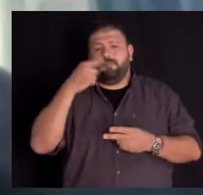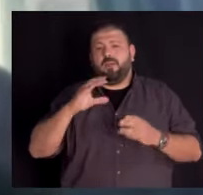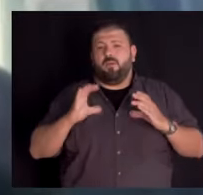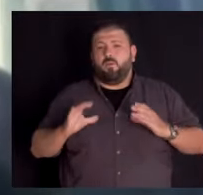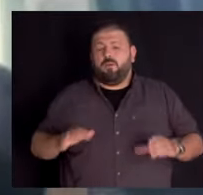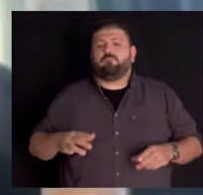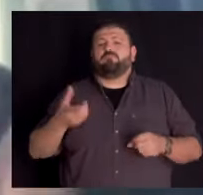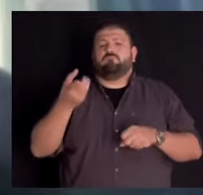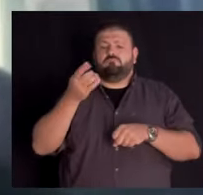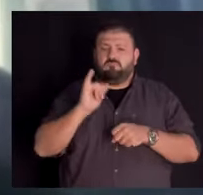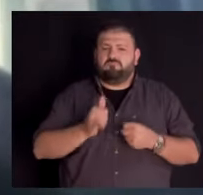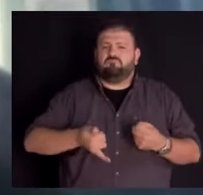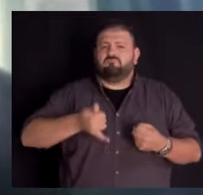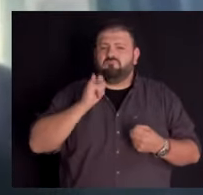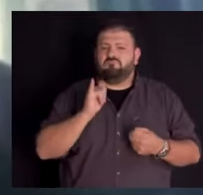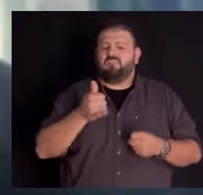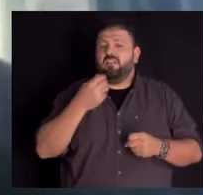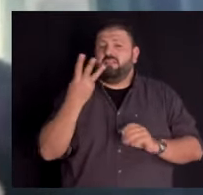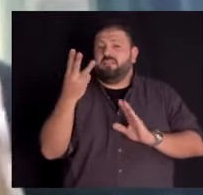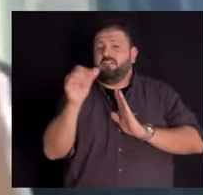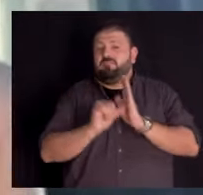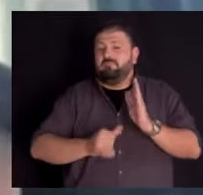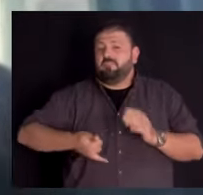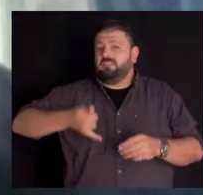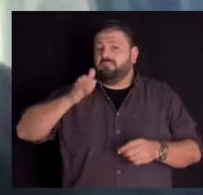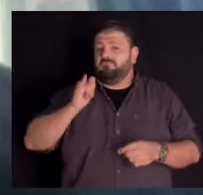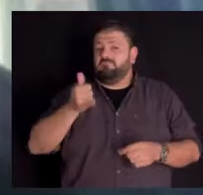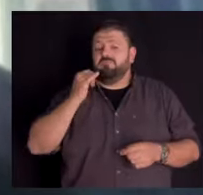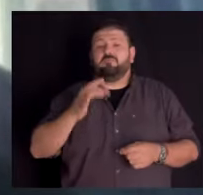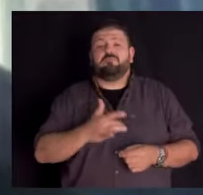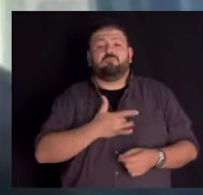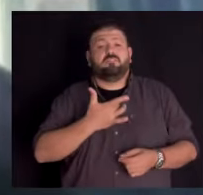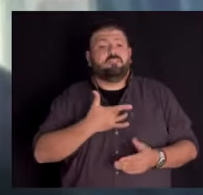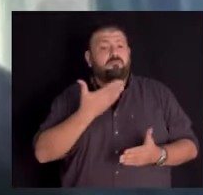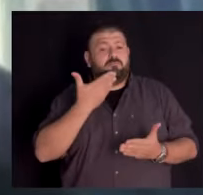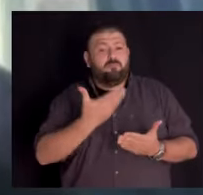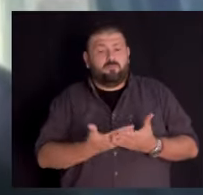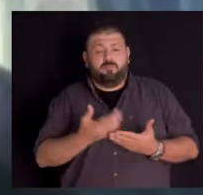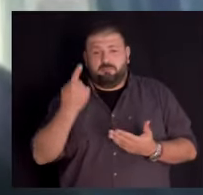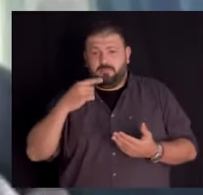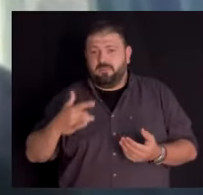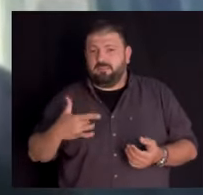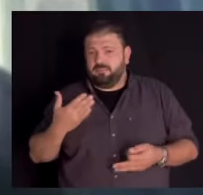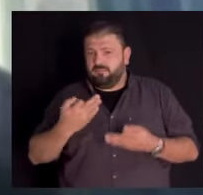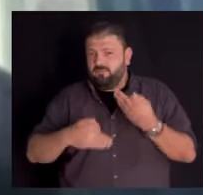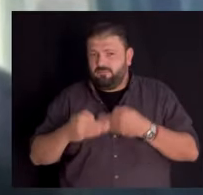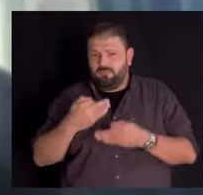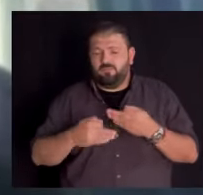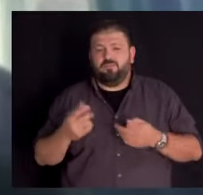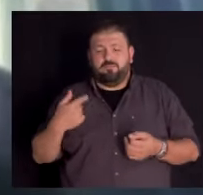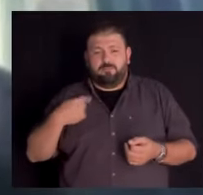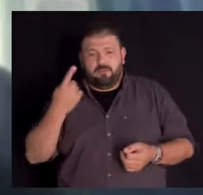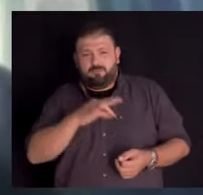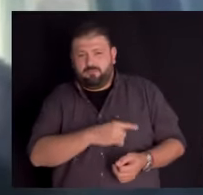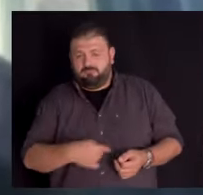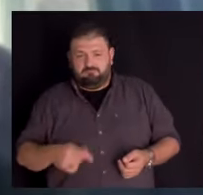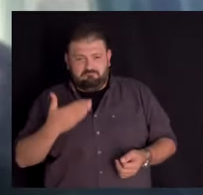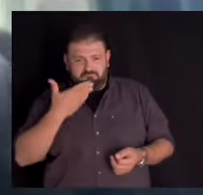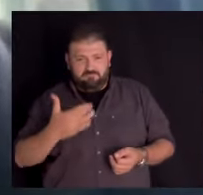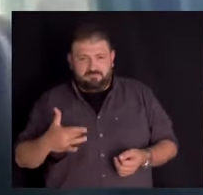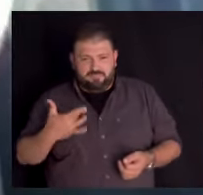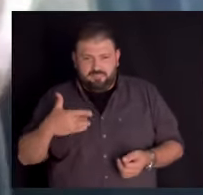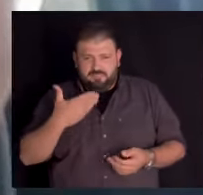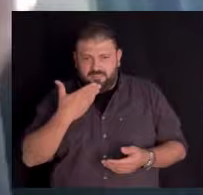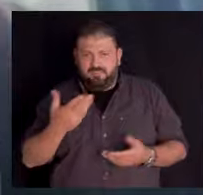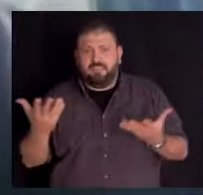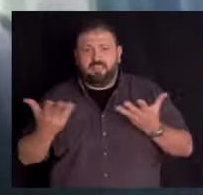desintoxique, se depure y haya regeneración celular a través de la nutrición. Entonces, eso es algo